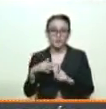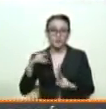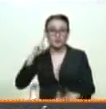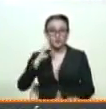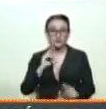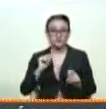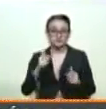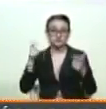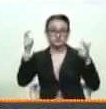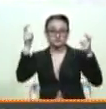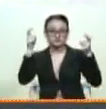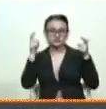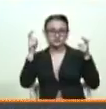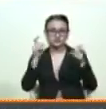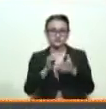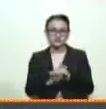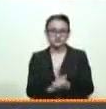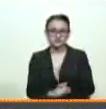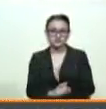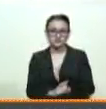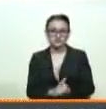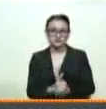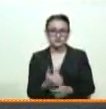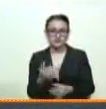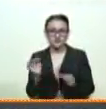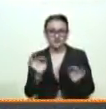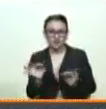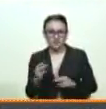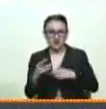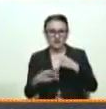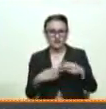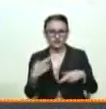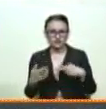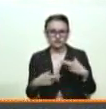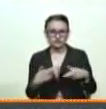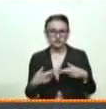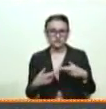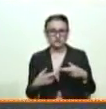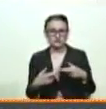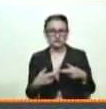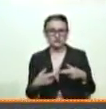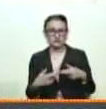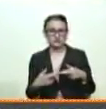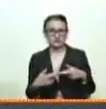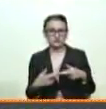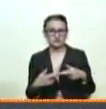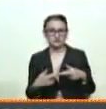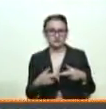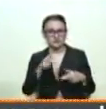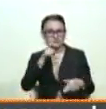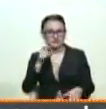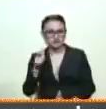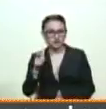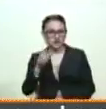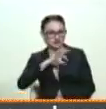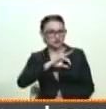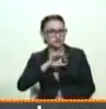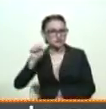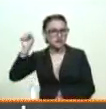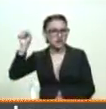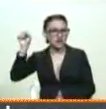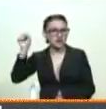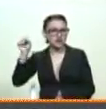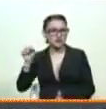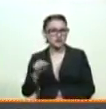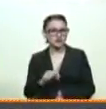bolivariano profundo, un modelo revolucionario de reconquista social, donde pone al ser humano en